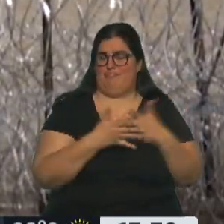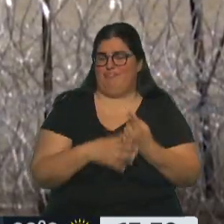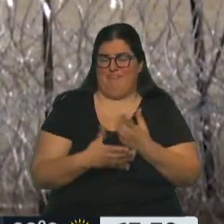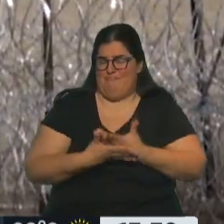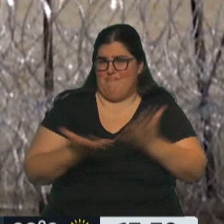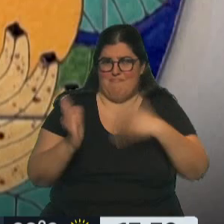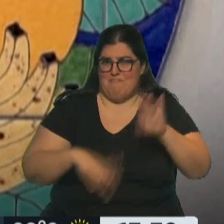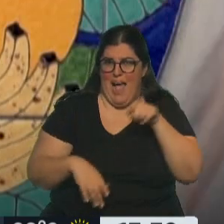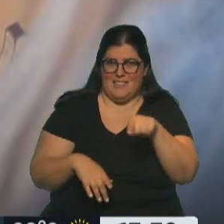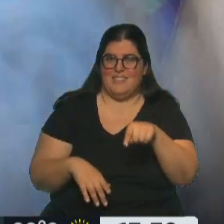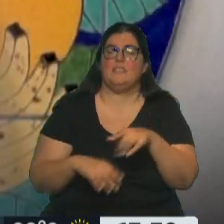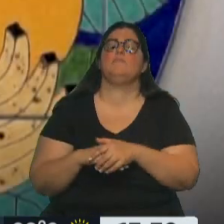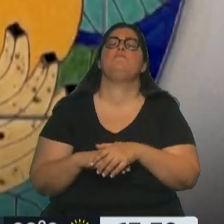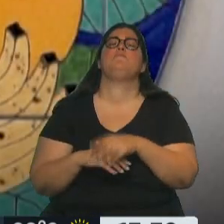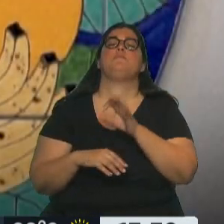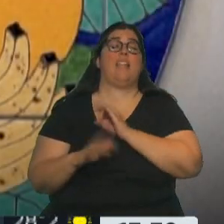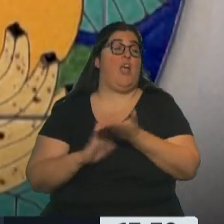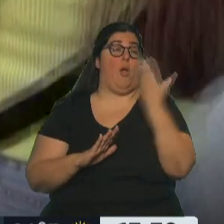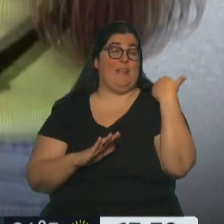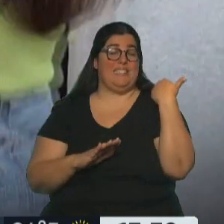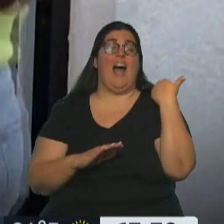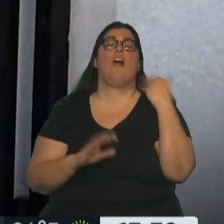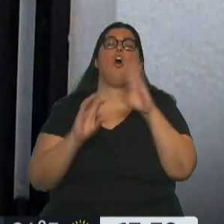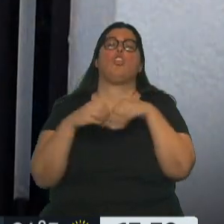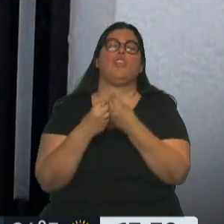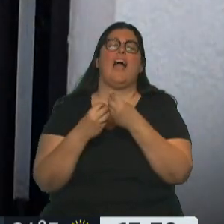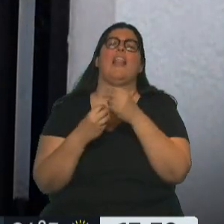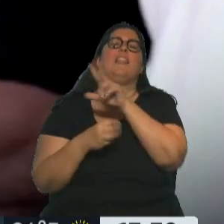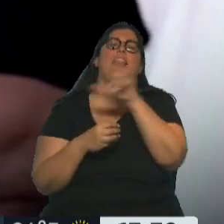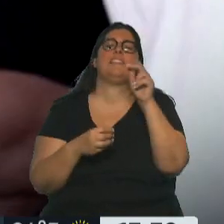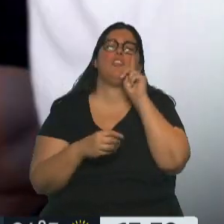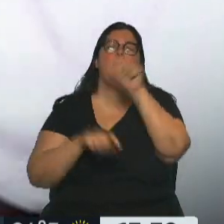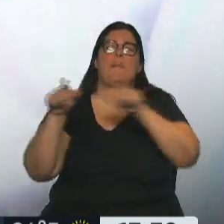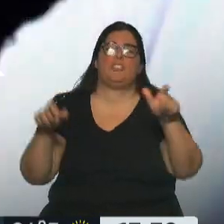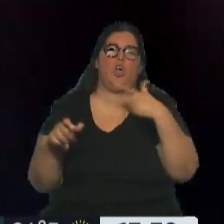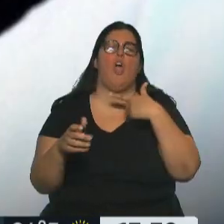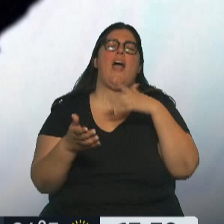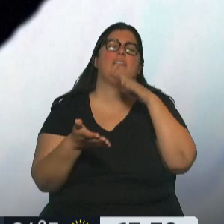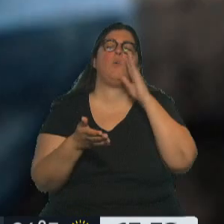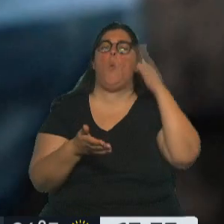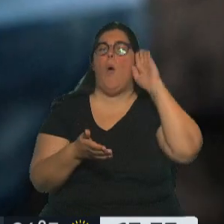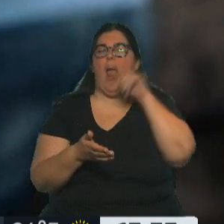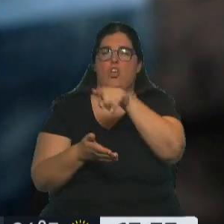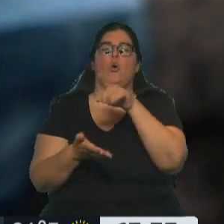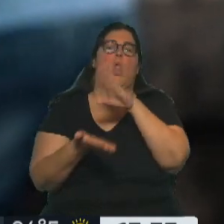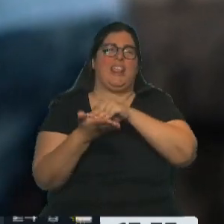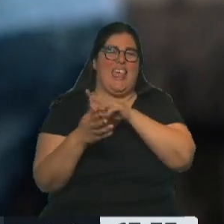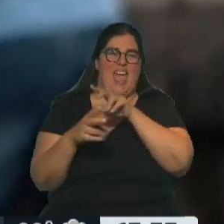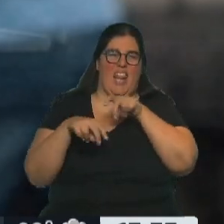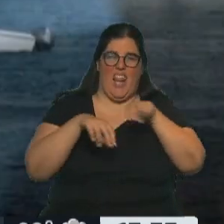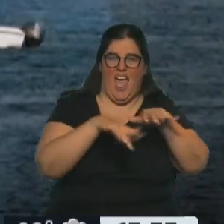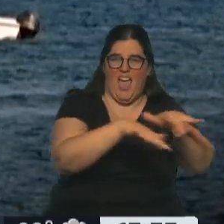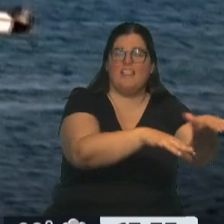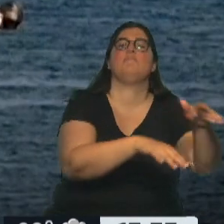En 2022 llegaron a territorio norteamericano más de 300.000 cubanos por tierra y otra cifra considerable se lanzó al